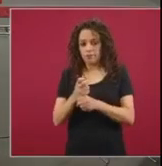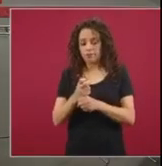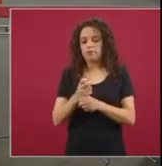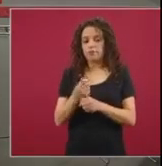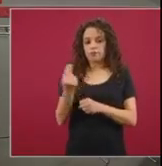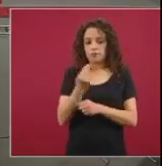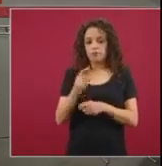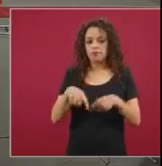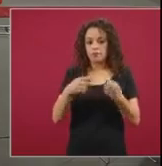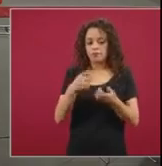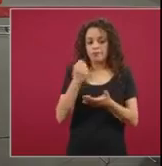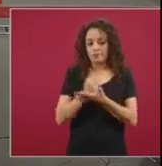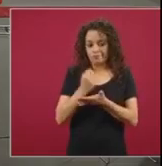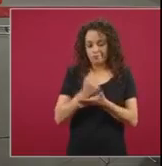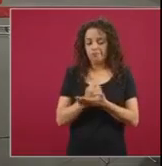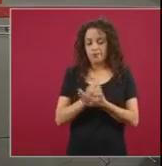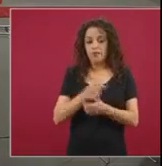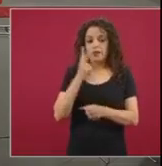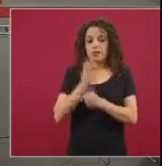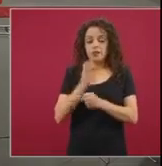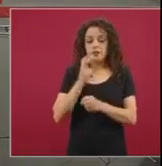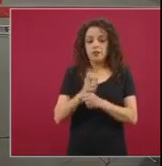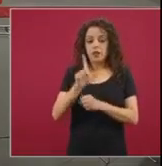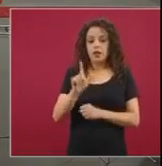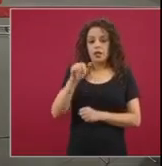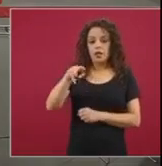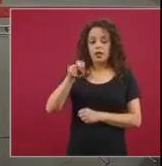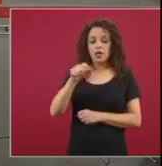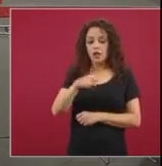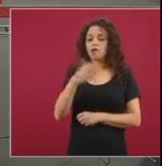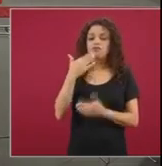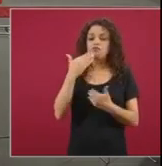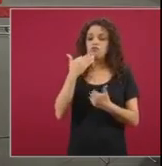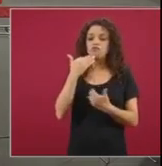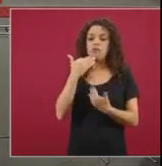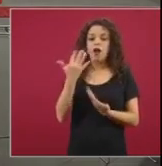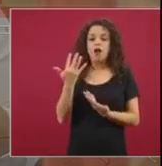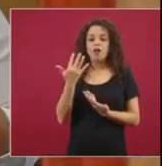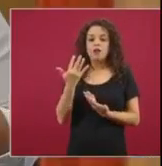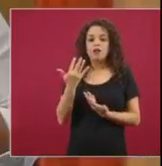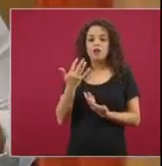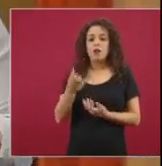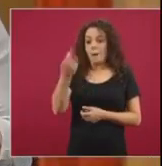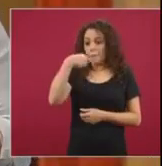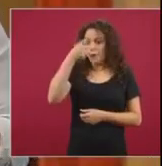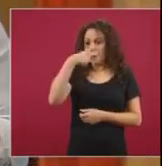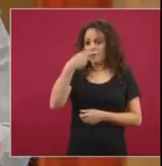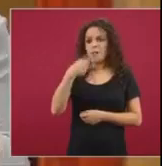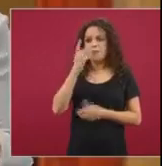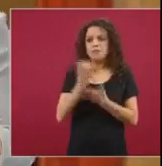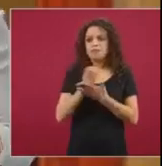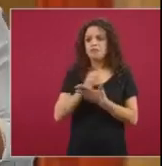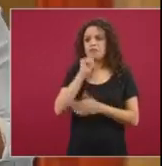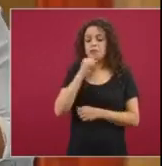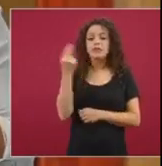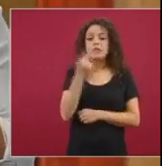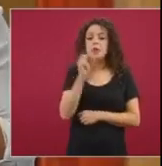La segunda línea básicamente es cuando ya no hay respuesta a estos fármacos de manera primaria y tenemos que subirle un